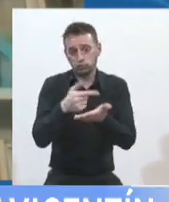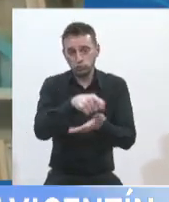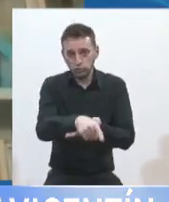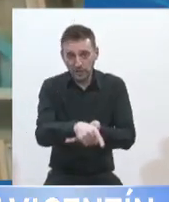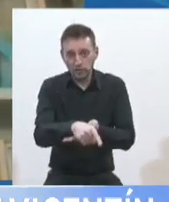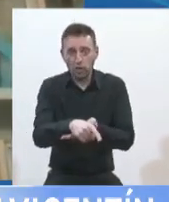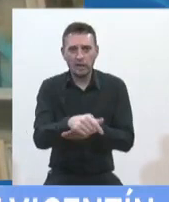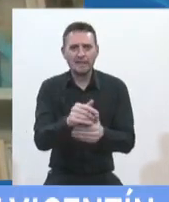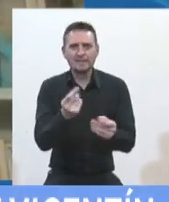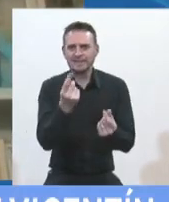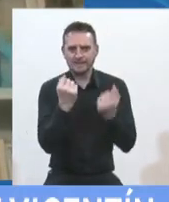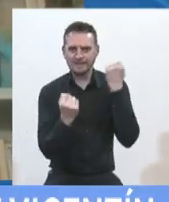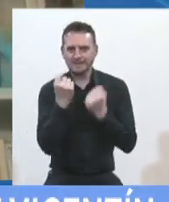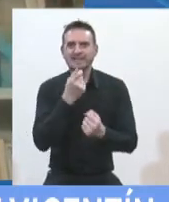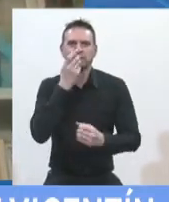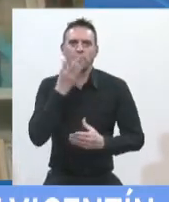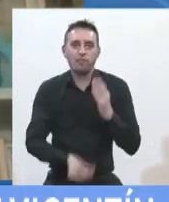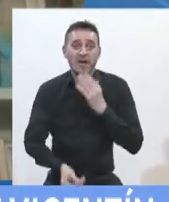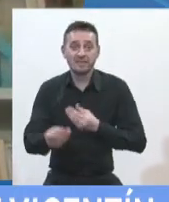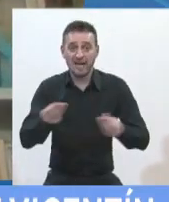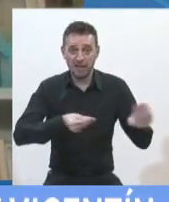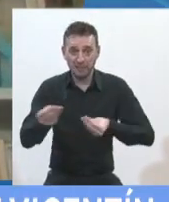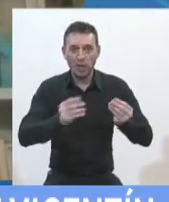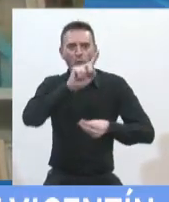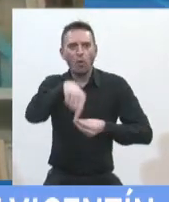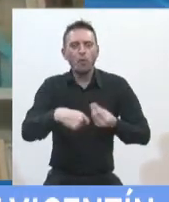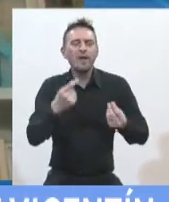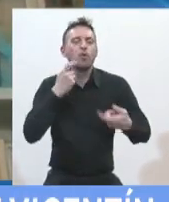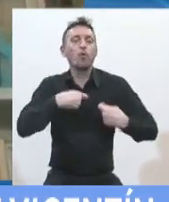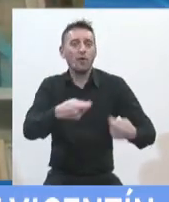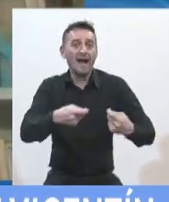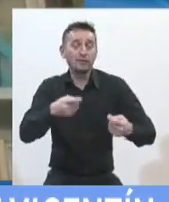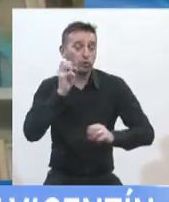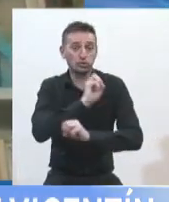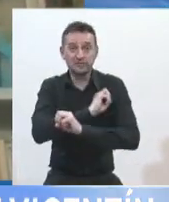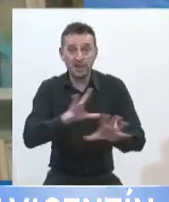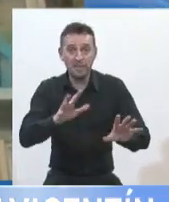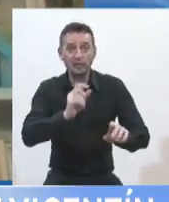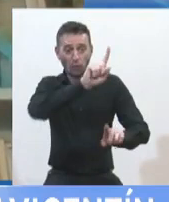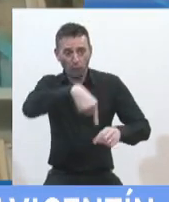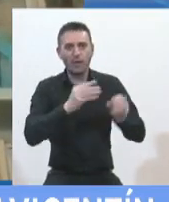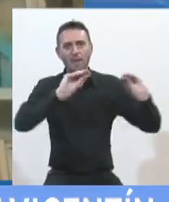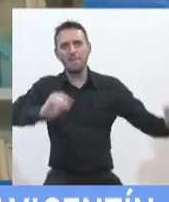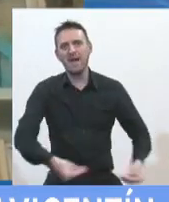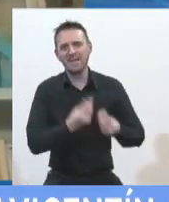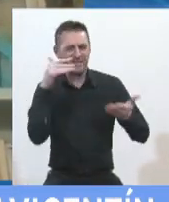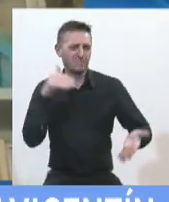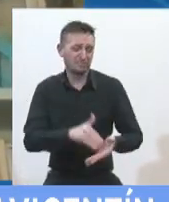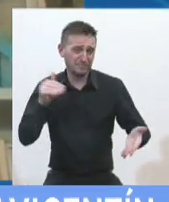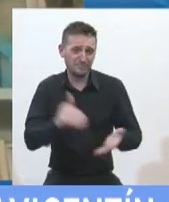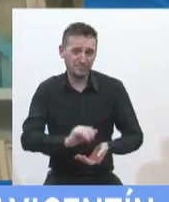que tiene márgenes un chico con lo cual los errores en la administración van a generar un costo monumental y probablemente pérdidas multimillonarias